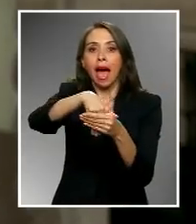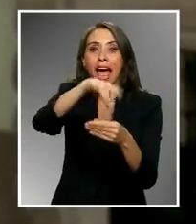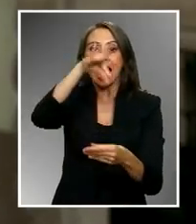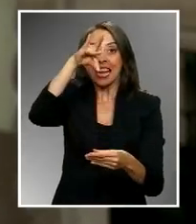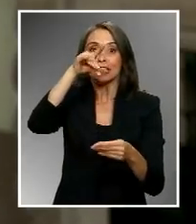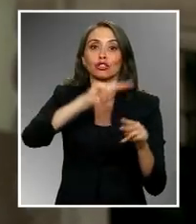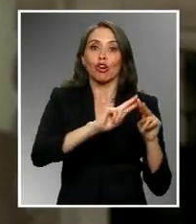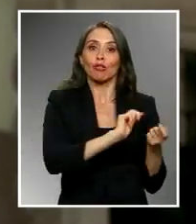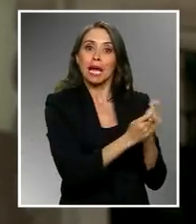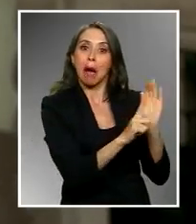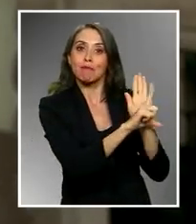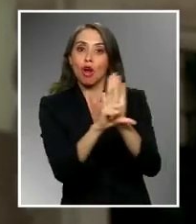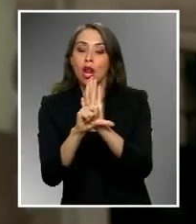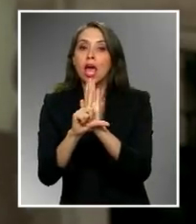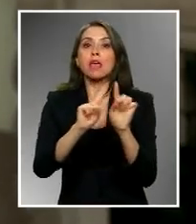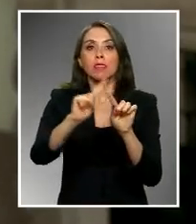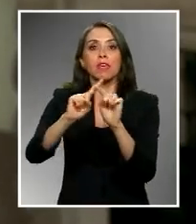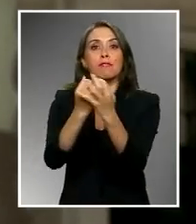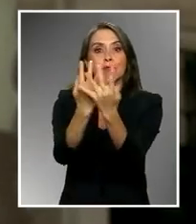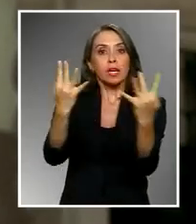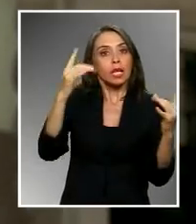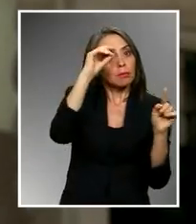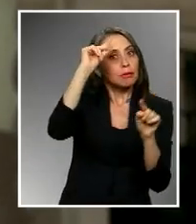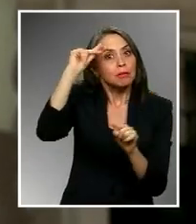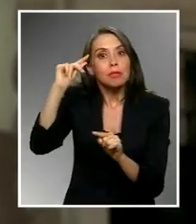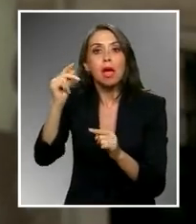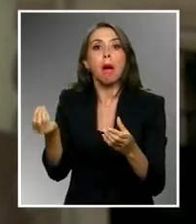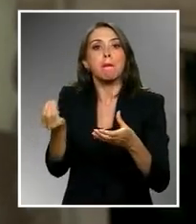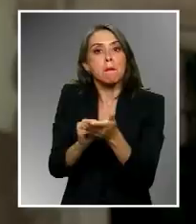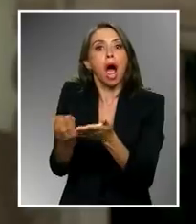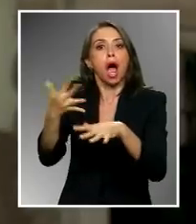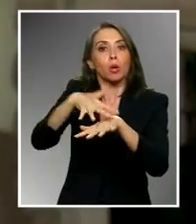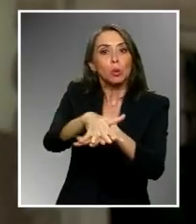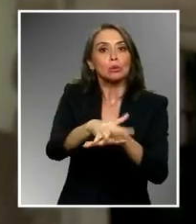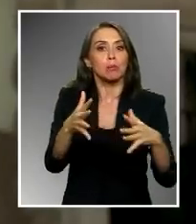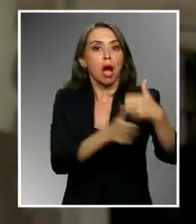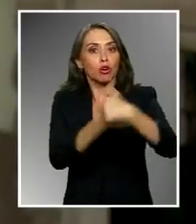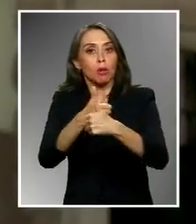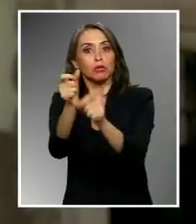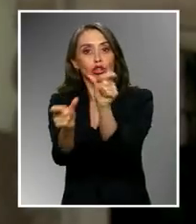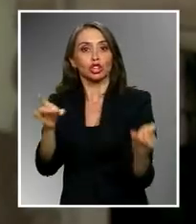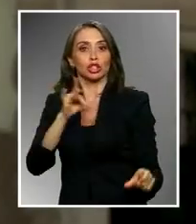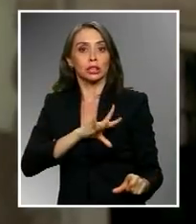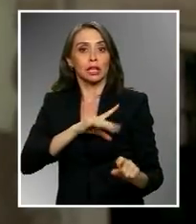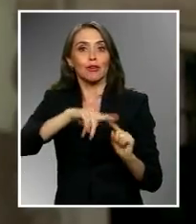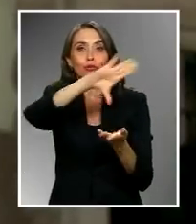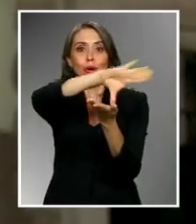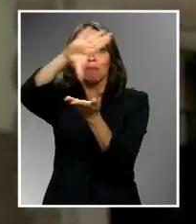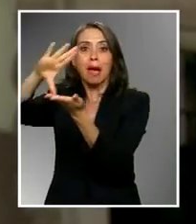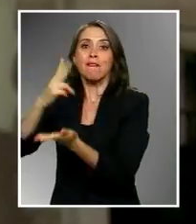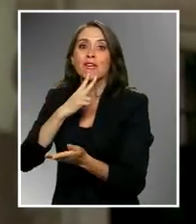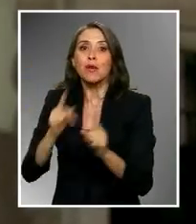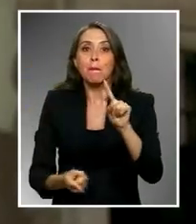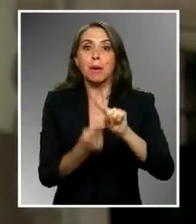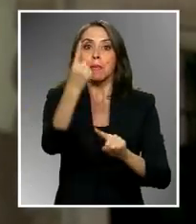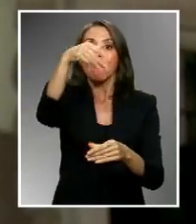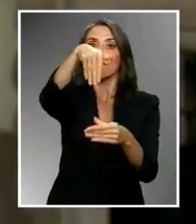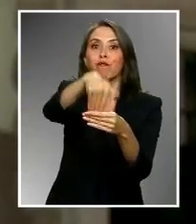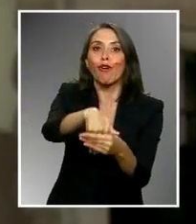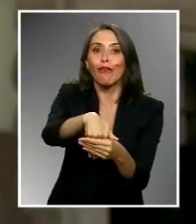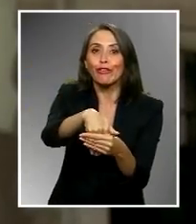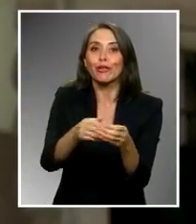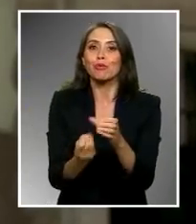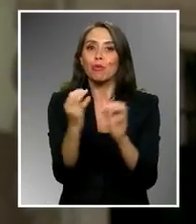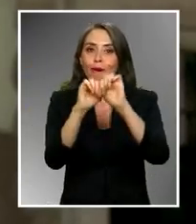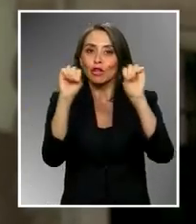se hicieron con más pluralismo inclusión y competencia porque botaron nuestros compatriotas en el extranjero por primera vez porque el